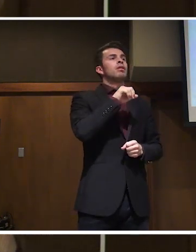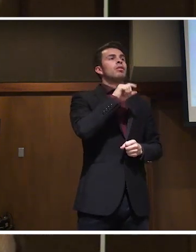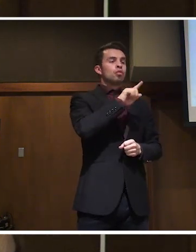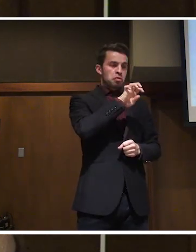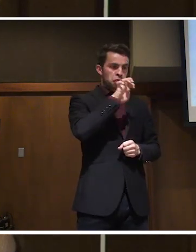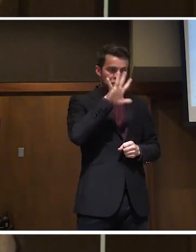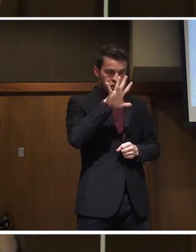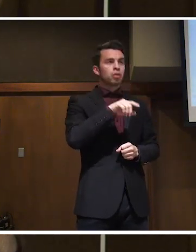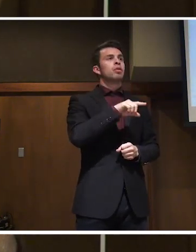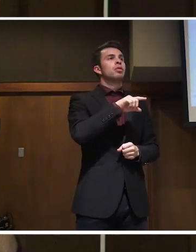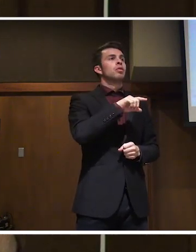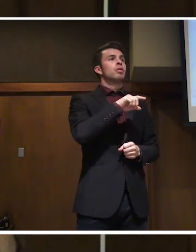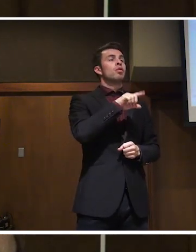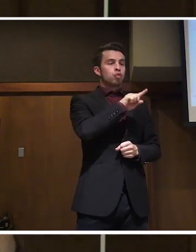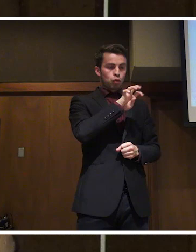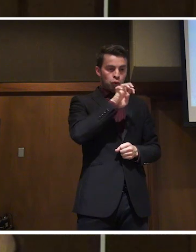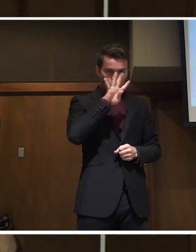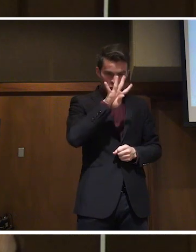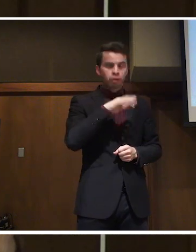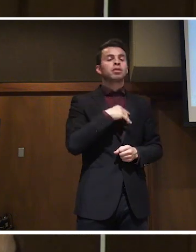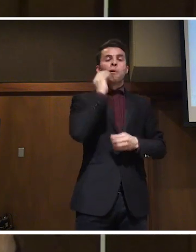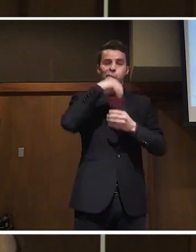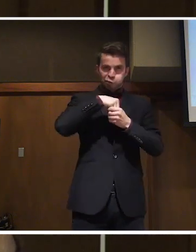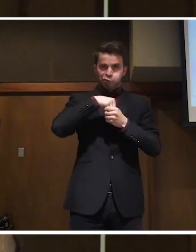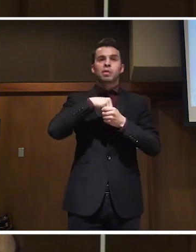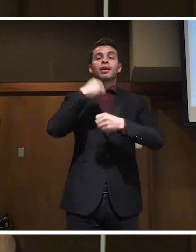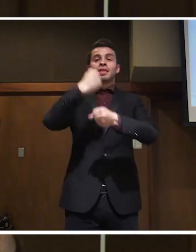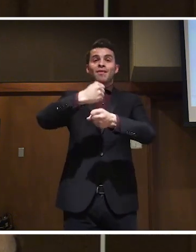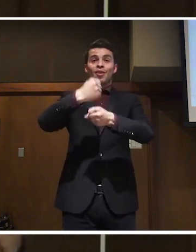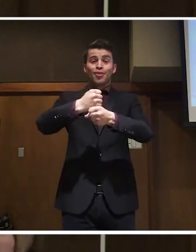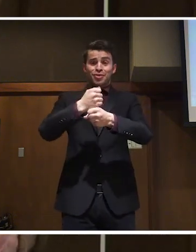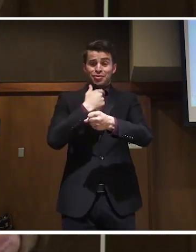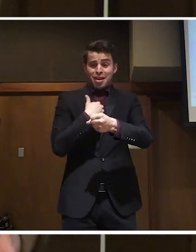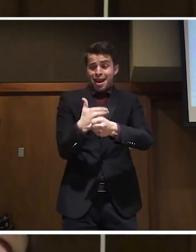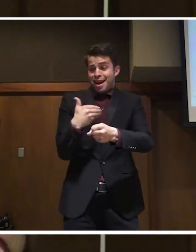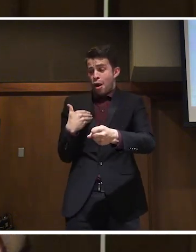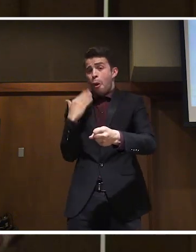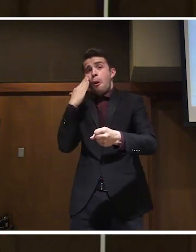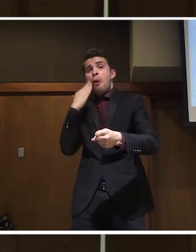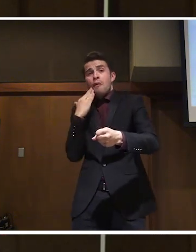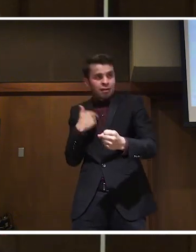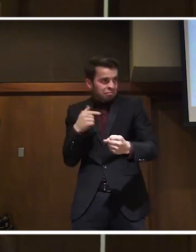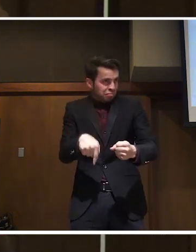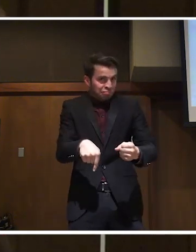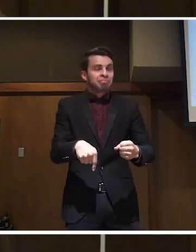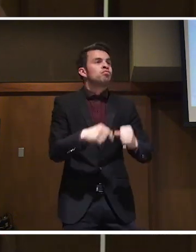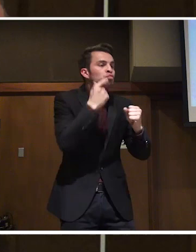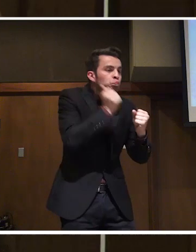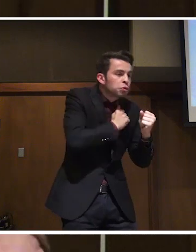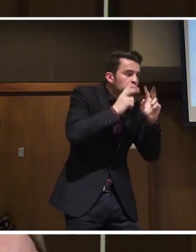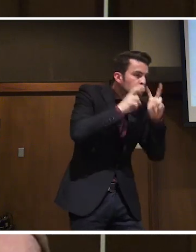había venido a esta biblioteca a estudiar y a hacer mis tareas y a hacer mis investigaciones